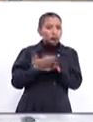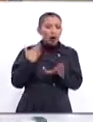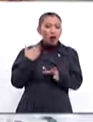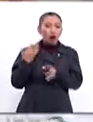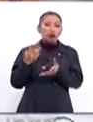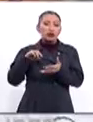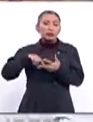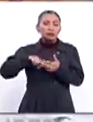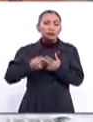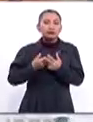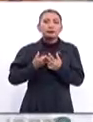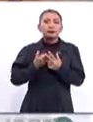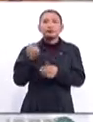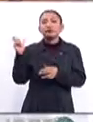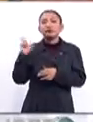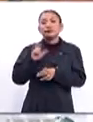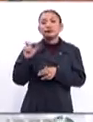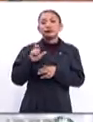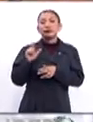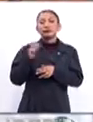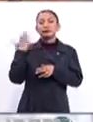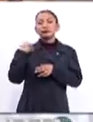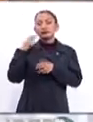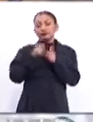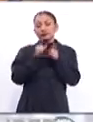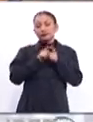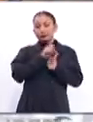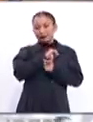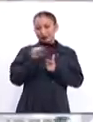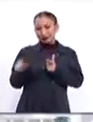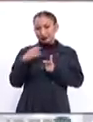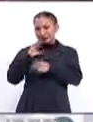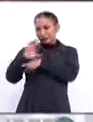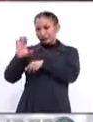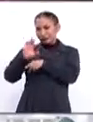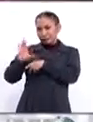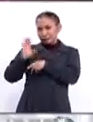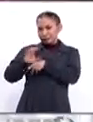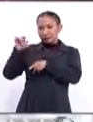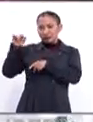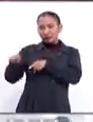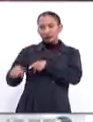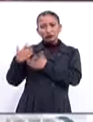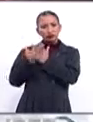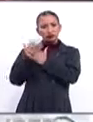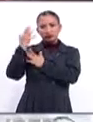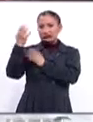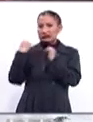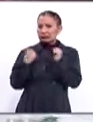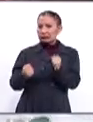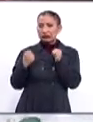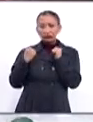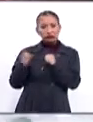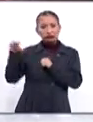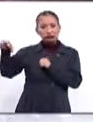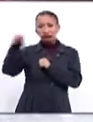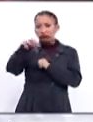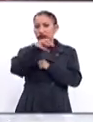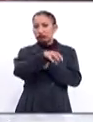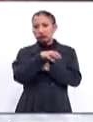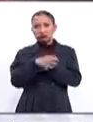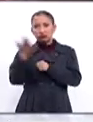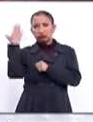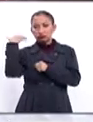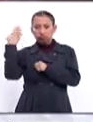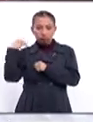o se instauraron precisamente cuando el crimen organizado de Colombia estaba en su máxima expresión